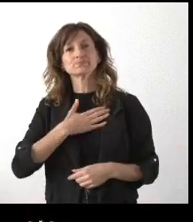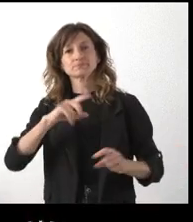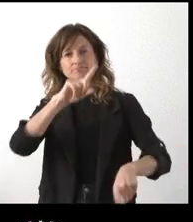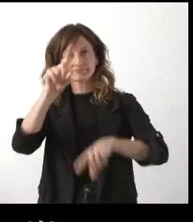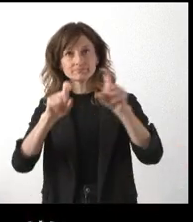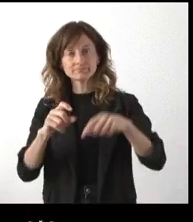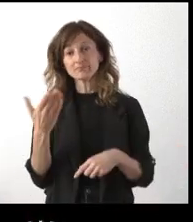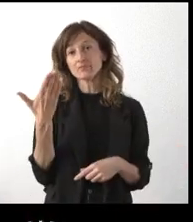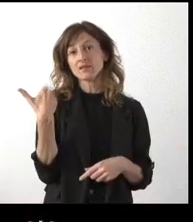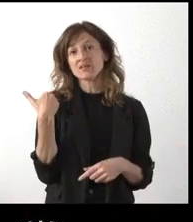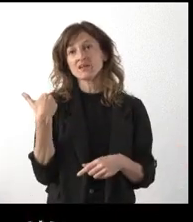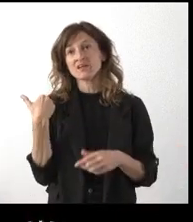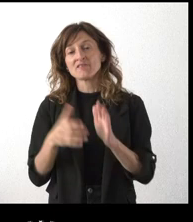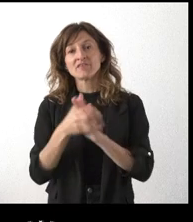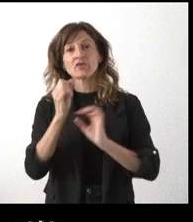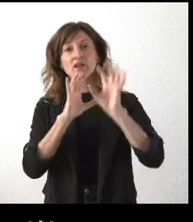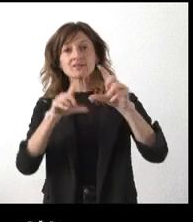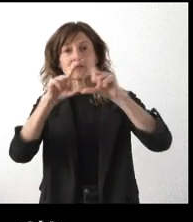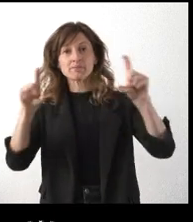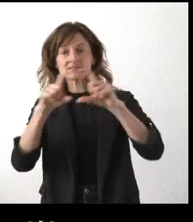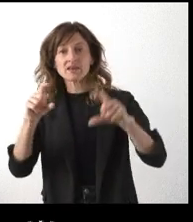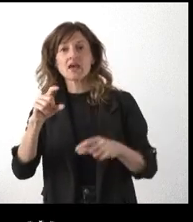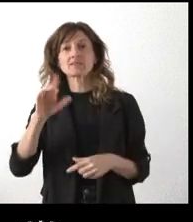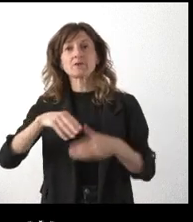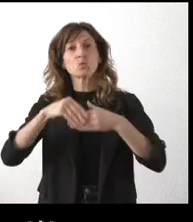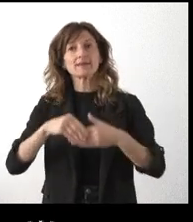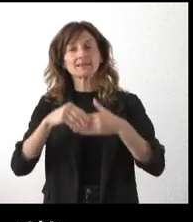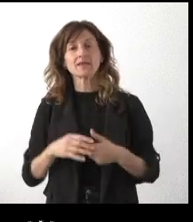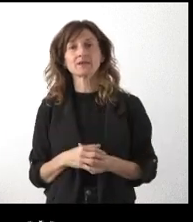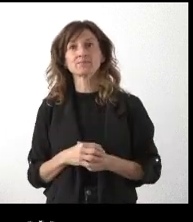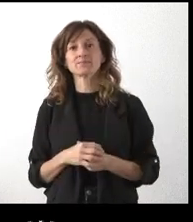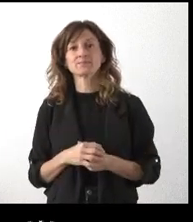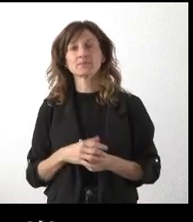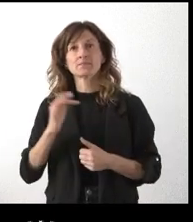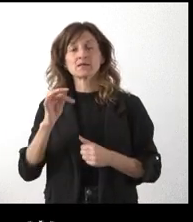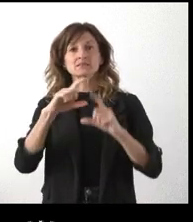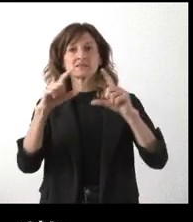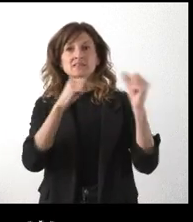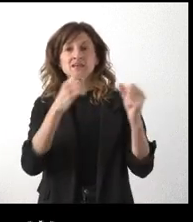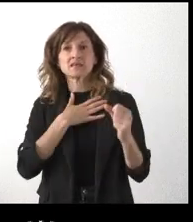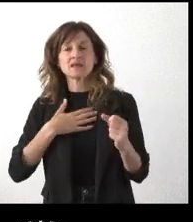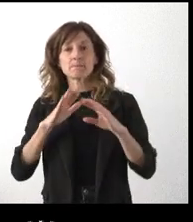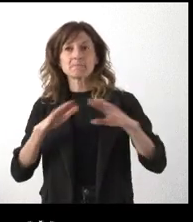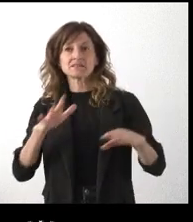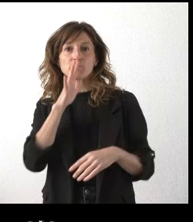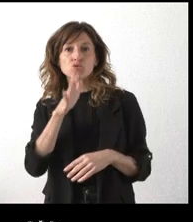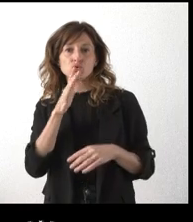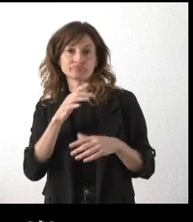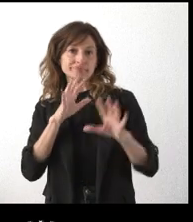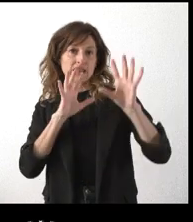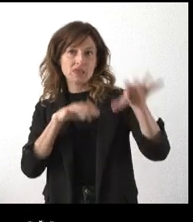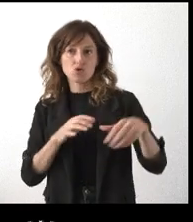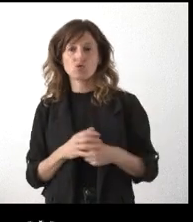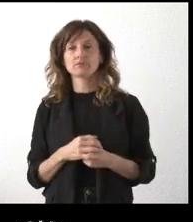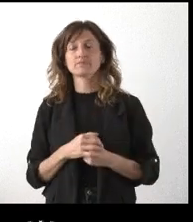la feria la federación inglesa de empresarios ugt estaban a las instituciones a reactivar la mesa por León teniendo en cuenta